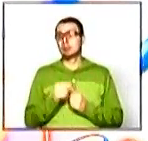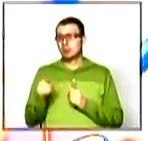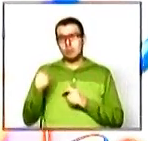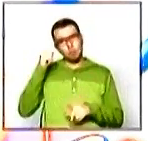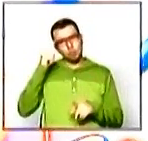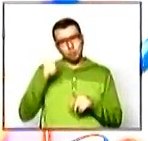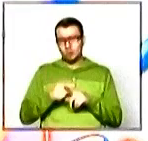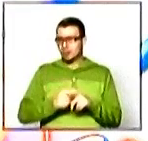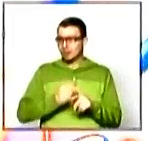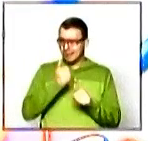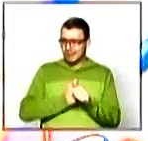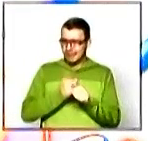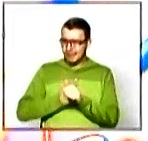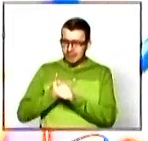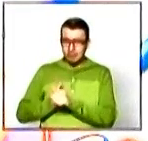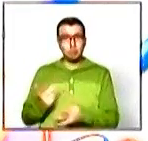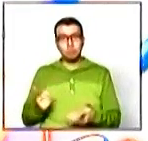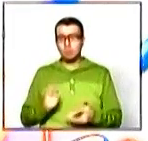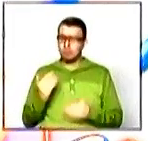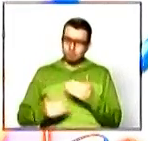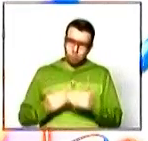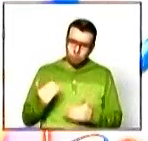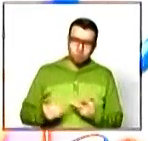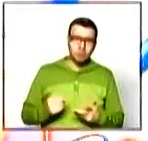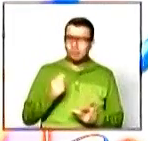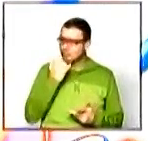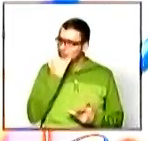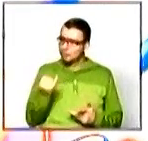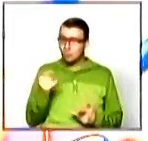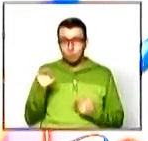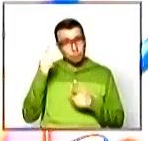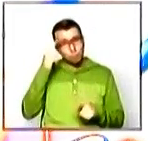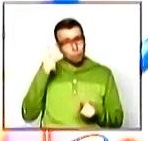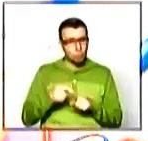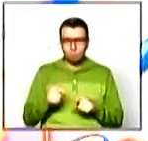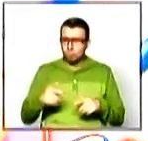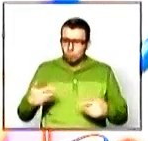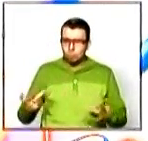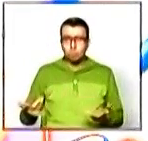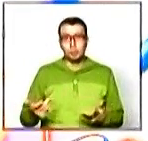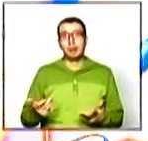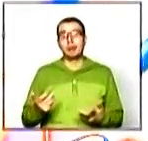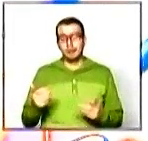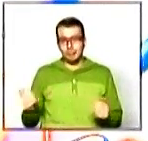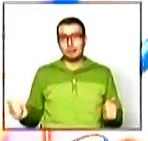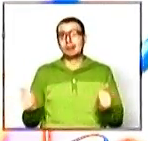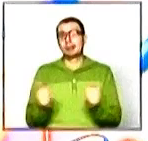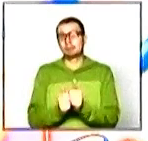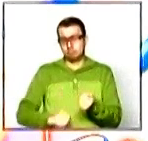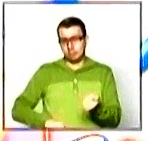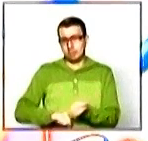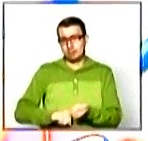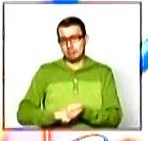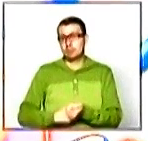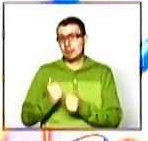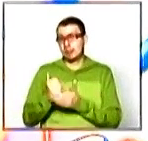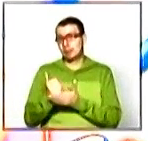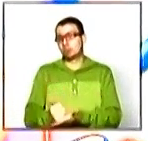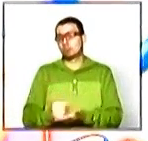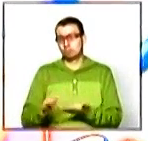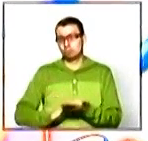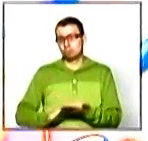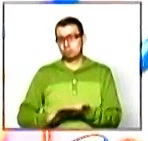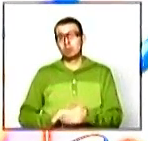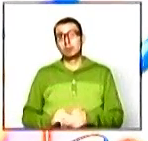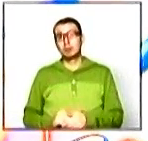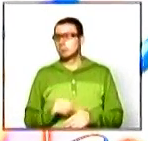cada circunstancia, detrás de cada proceso, detrás de cada propósito, y de esa manera podemos ayudarnos como a sanar. Cuando sanamos